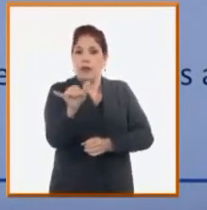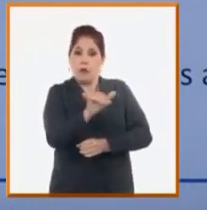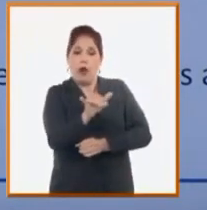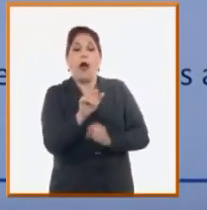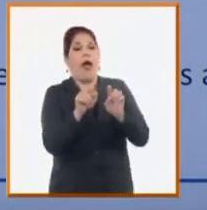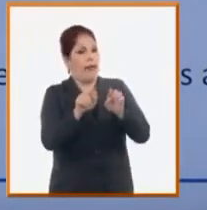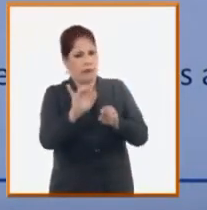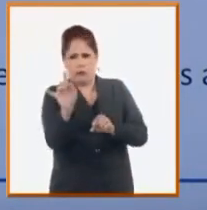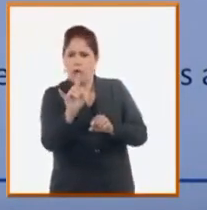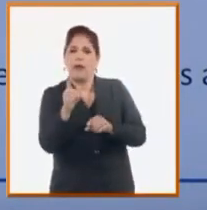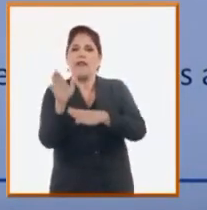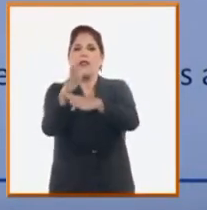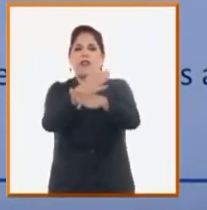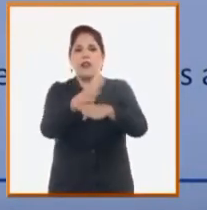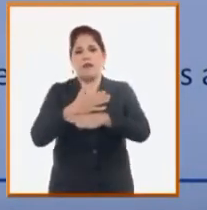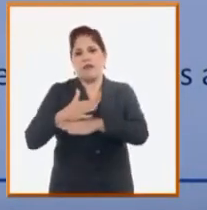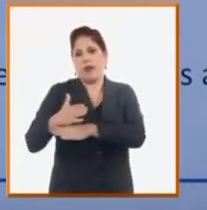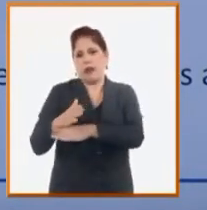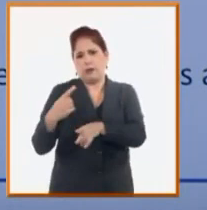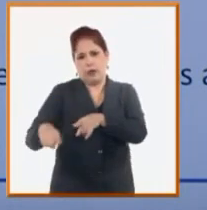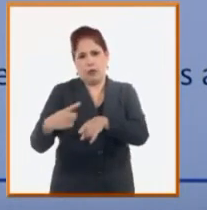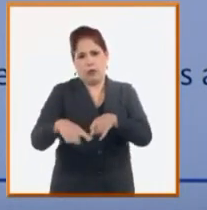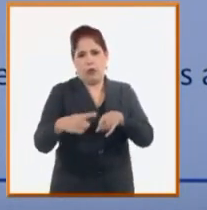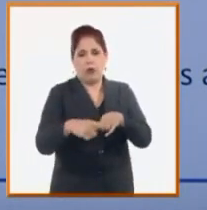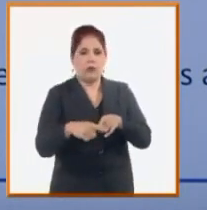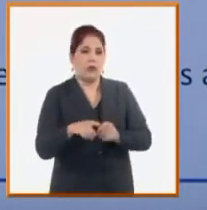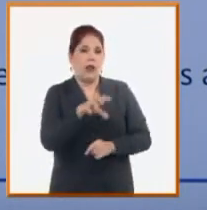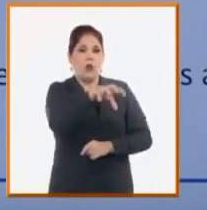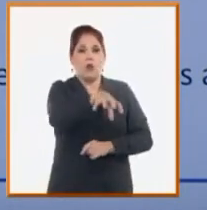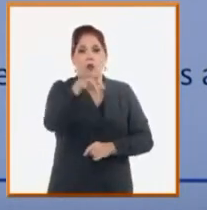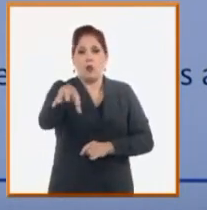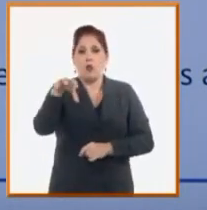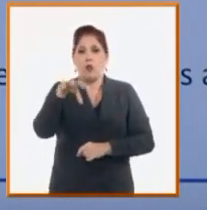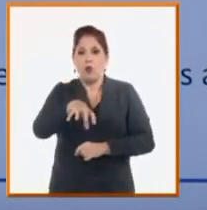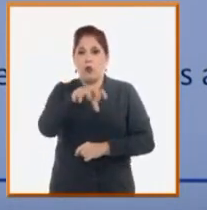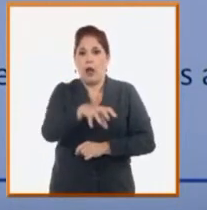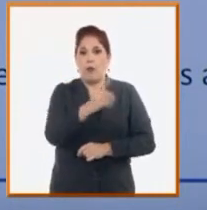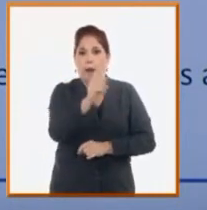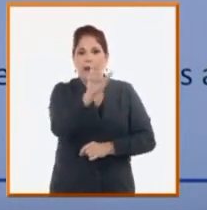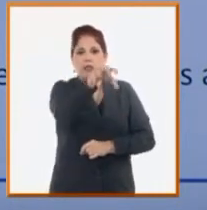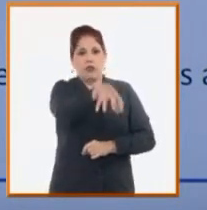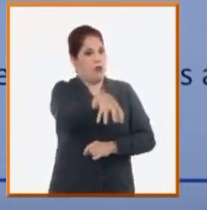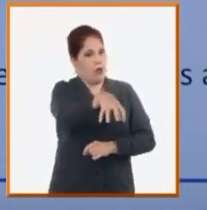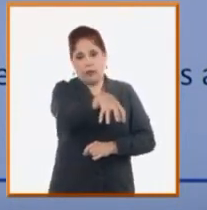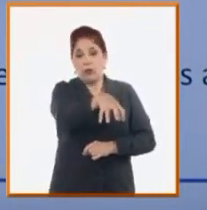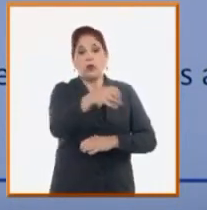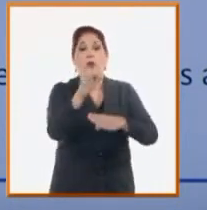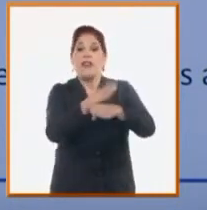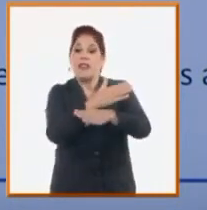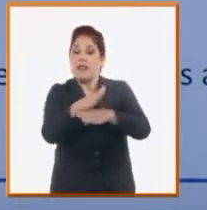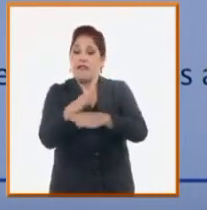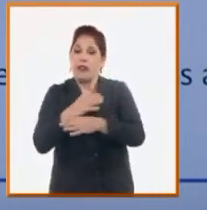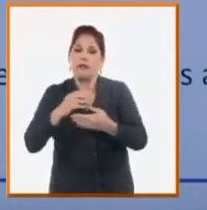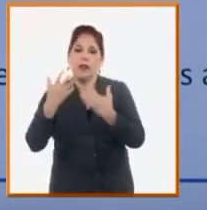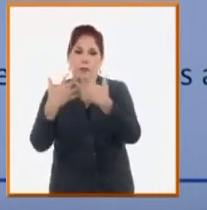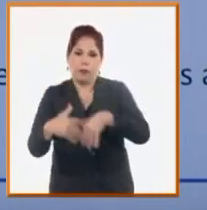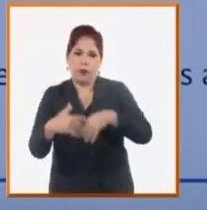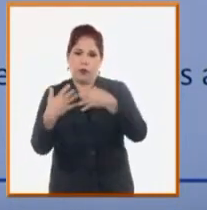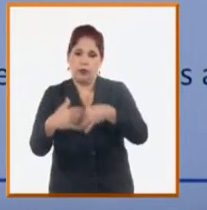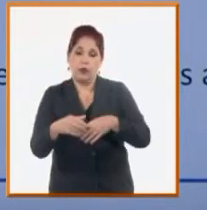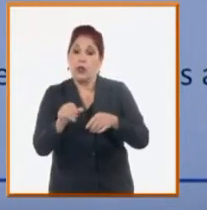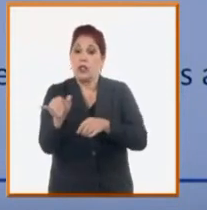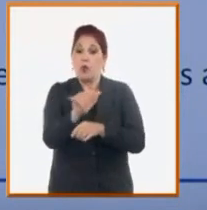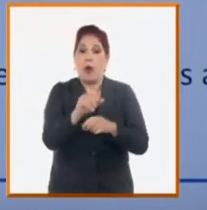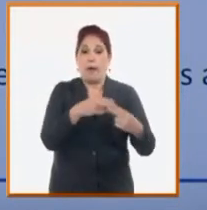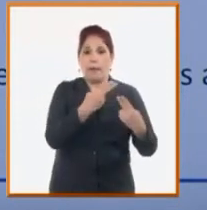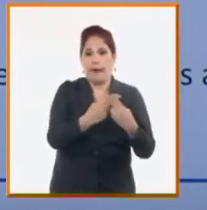manos del Estado, no tenemos por qué dar 4, 5, 6 locales al mismo actor, sino que podemos hacer una diversificación que permite una competencia que